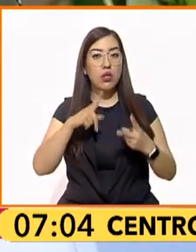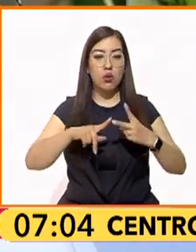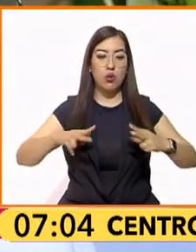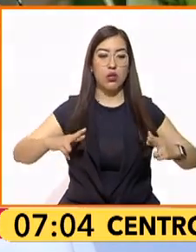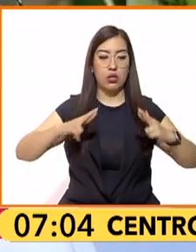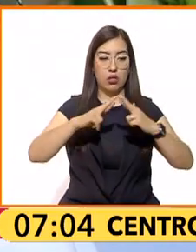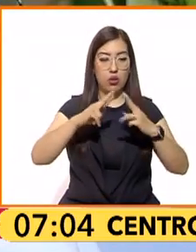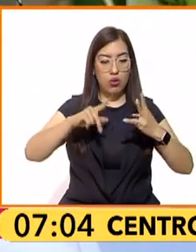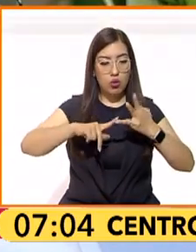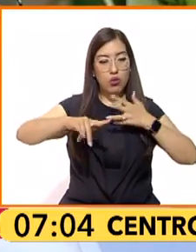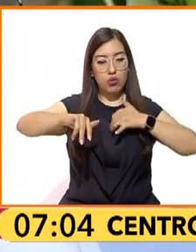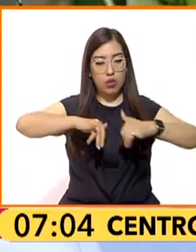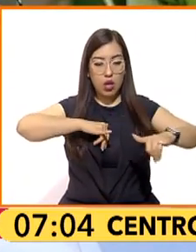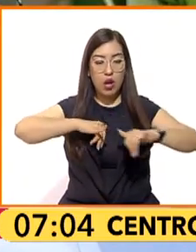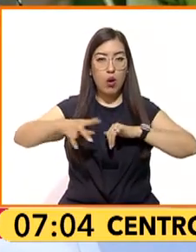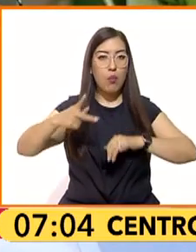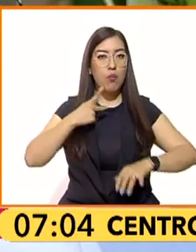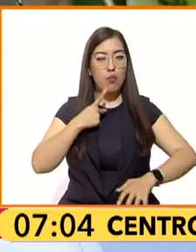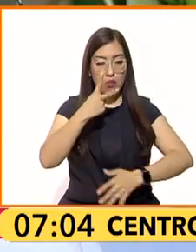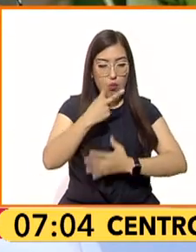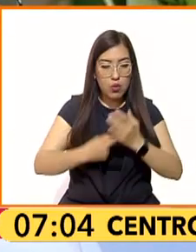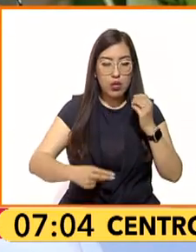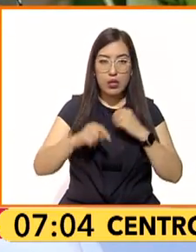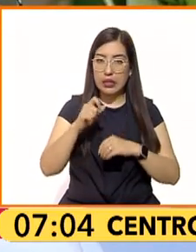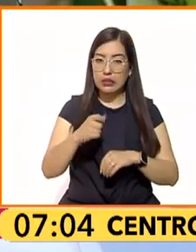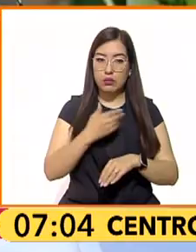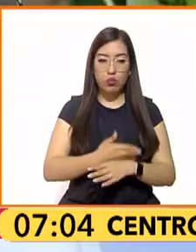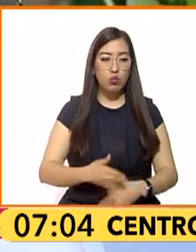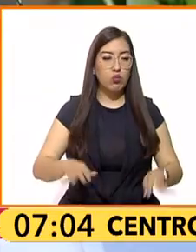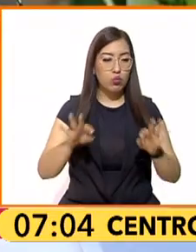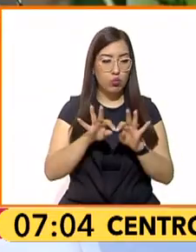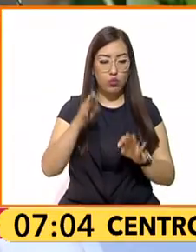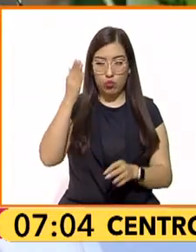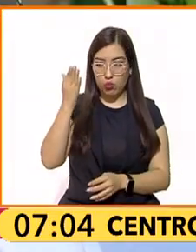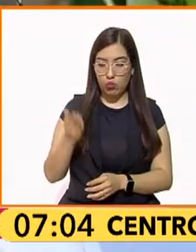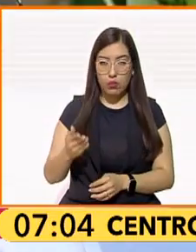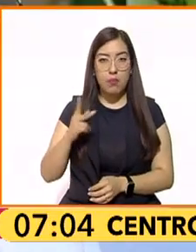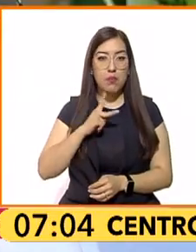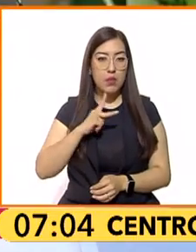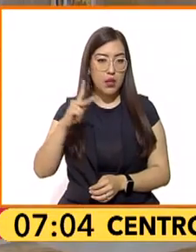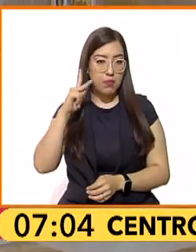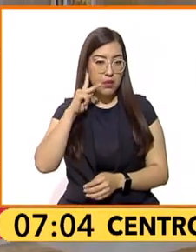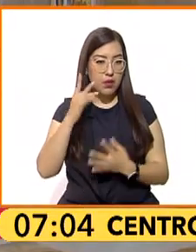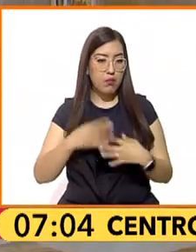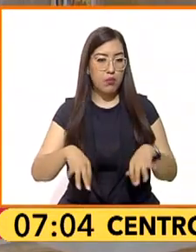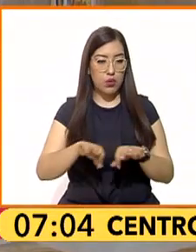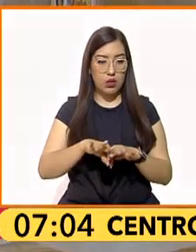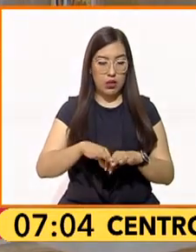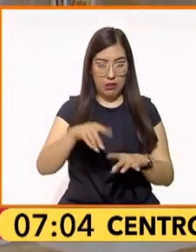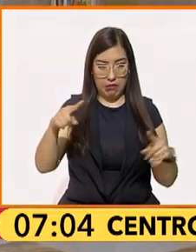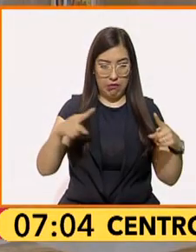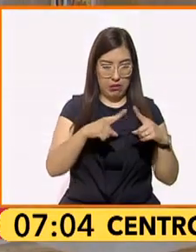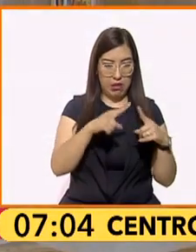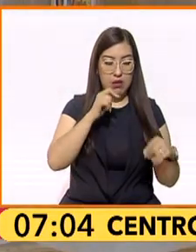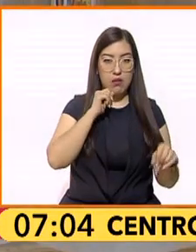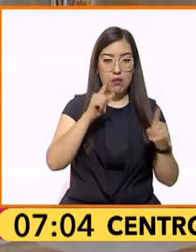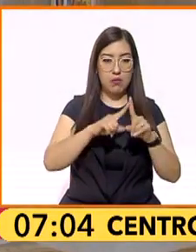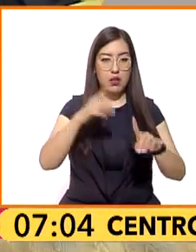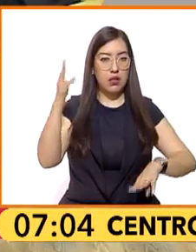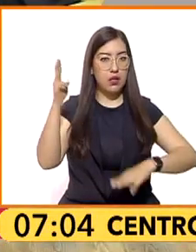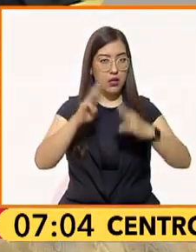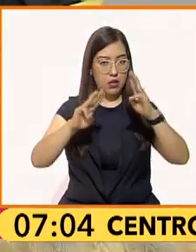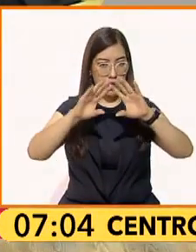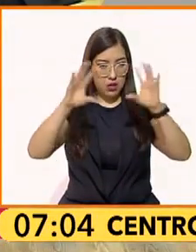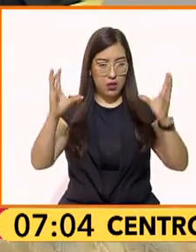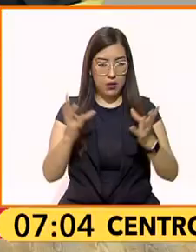geopolíticos, marcan la importancia del rol del pontífice, no solamente en la Iglesia, claro, sino en el mundo entero. Bernardo, parte